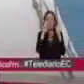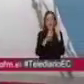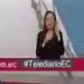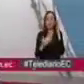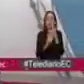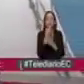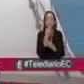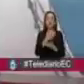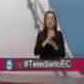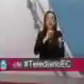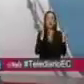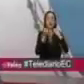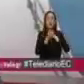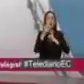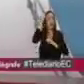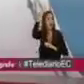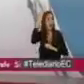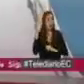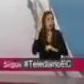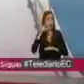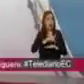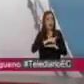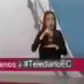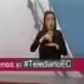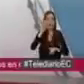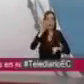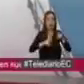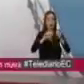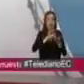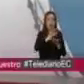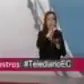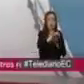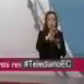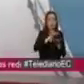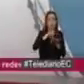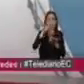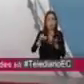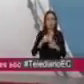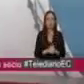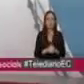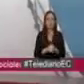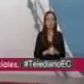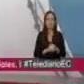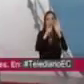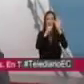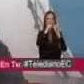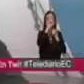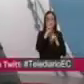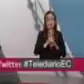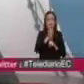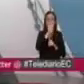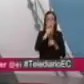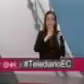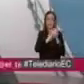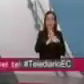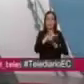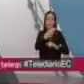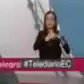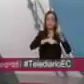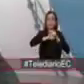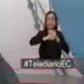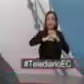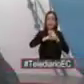el paso de color rojo a amarillo en varios cantones de la provincia siete de la mañana cuarenta minutos vamos a hacer una